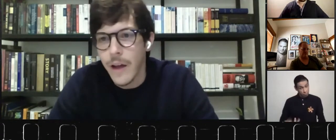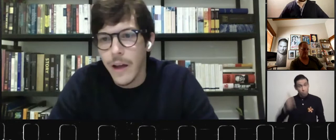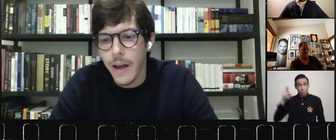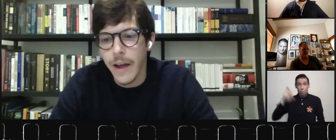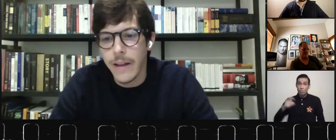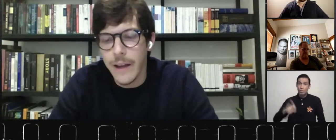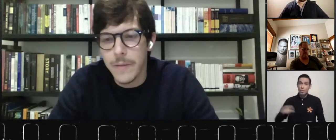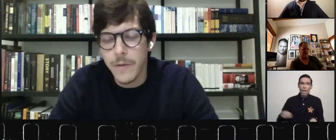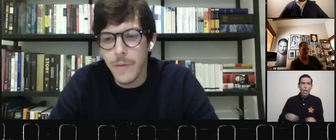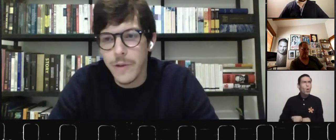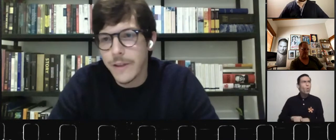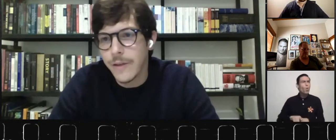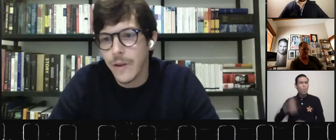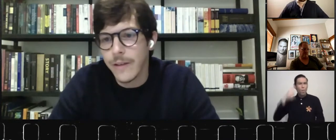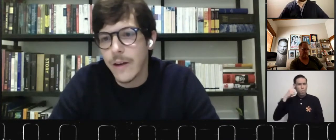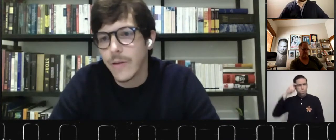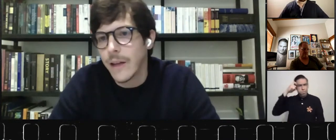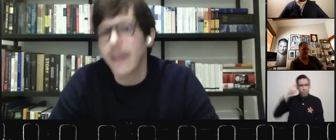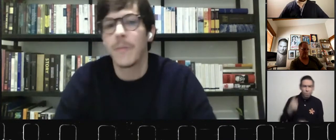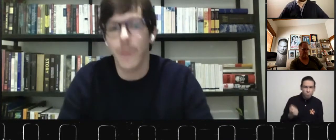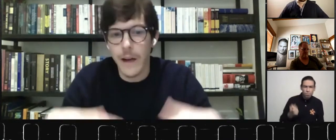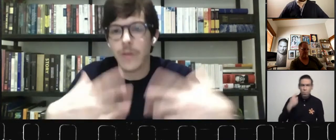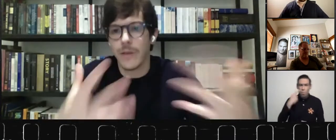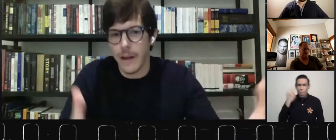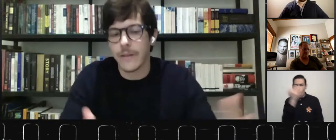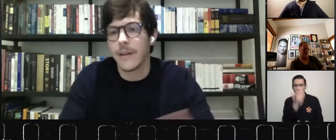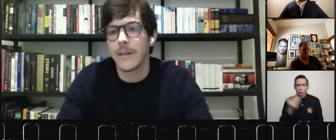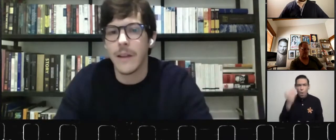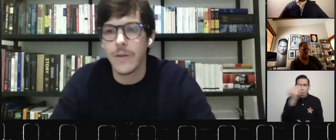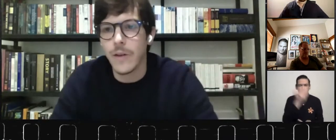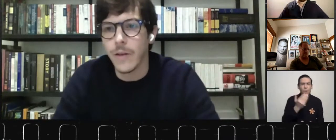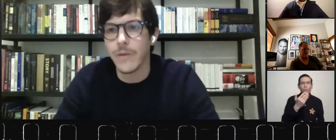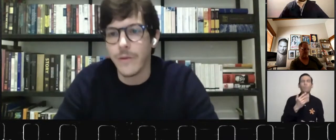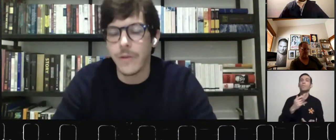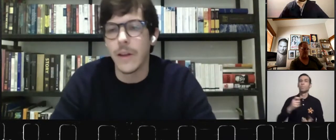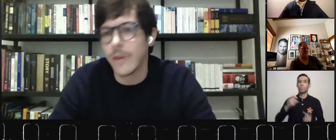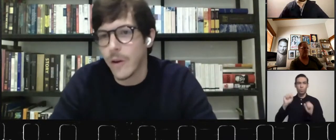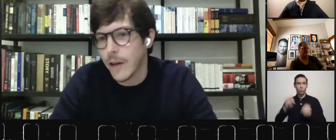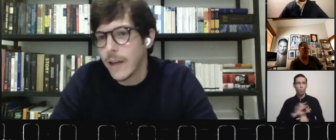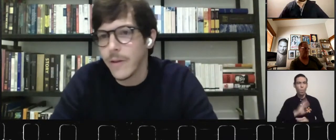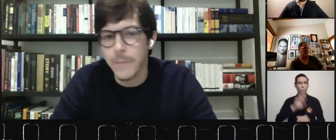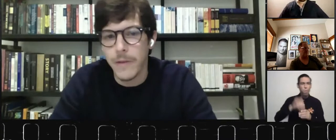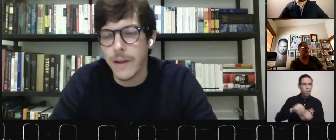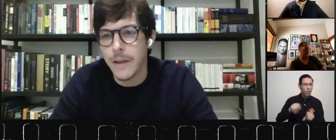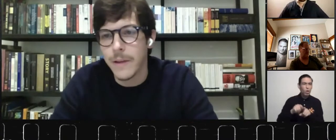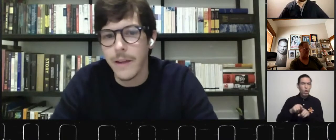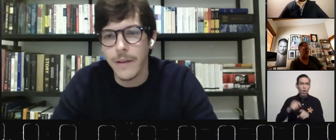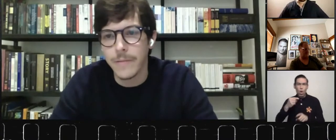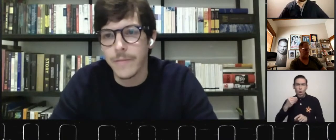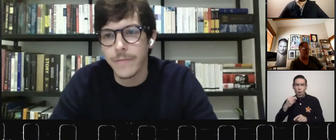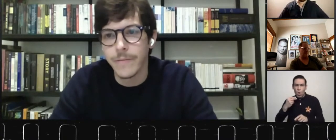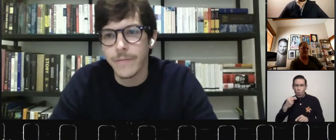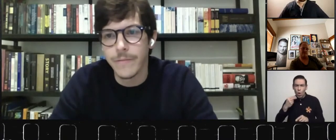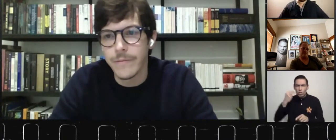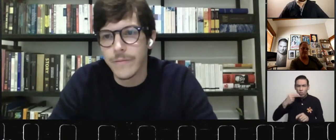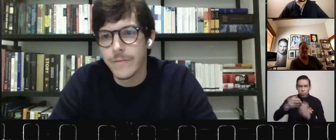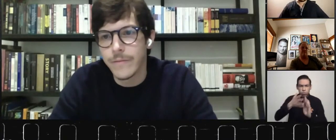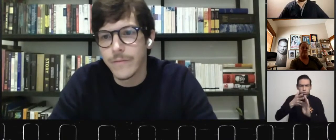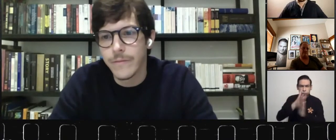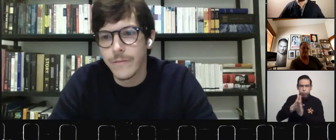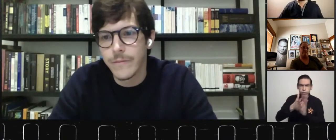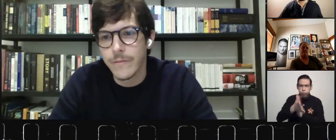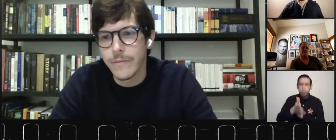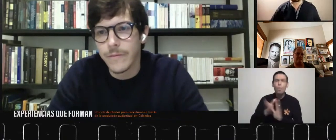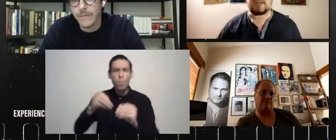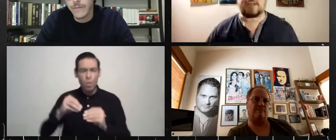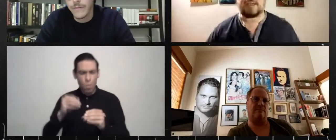géneros. Tenemos muchas historias que contar que pueden contarse dentro de los géneros perfectamente.